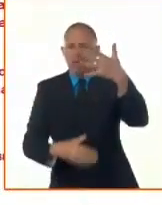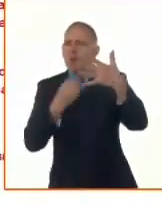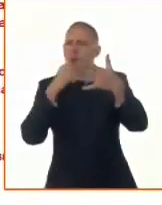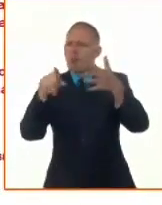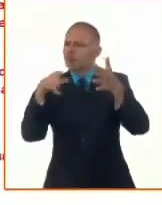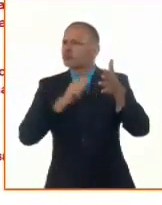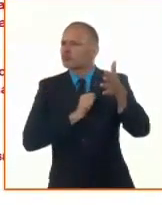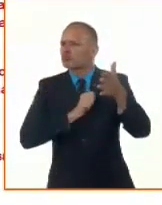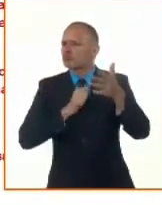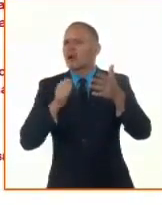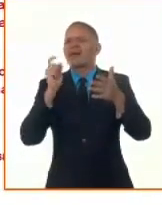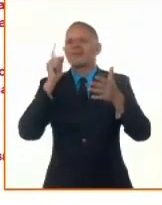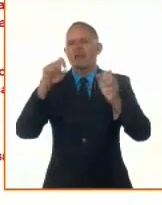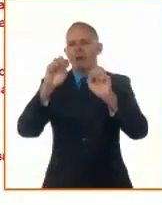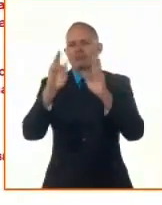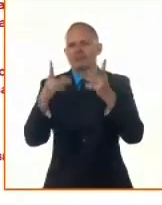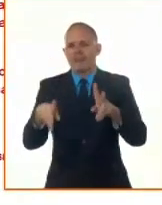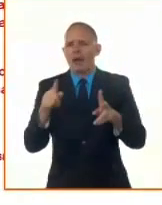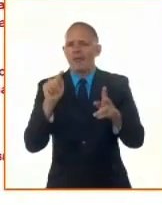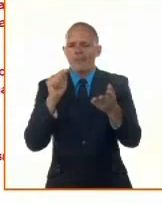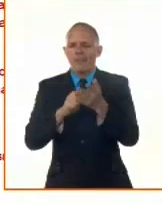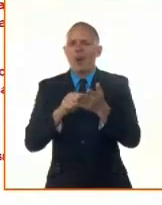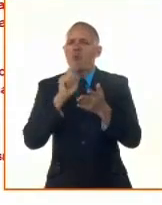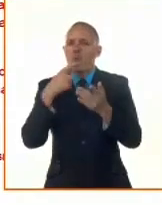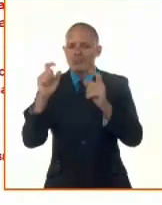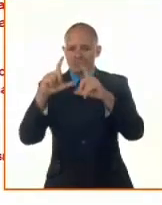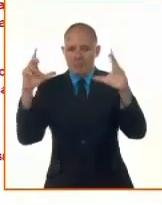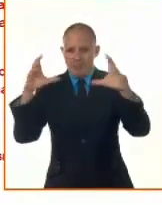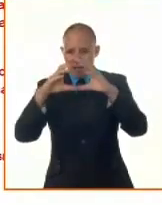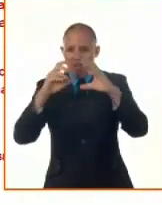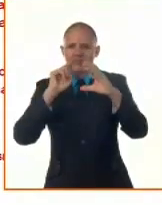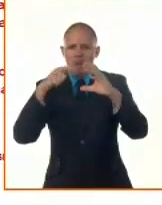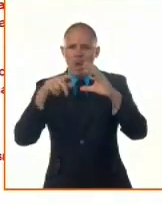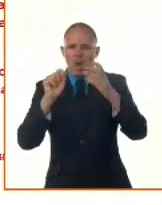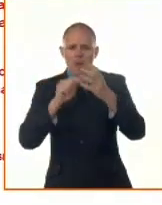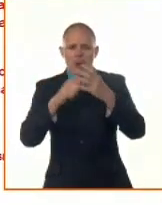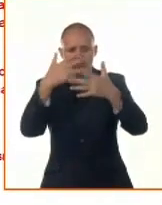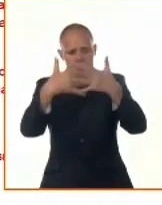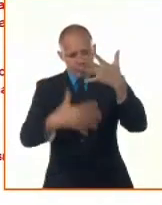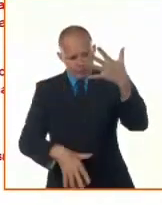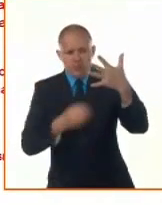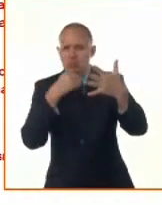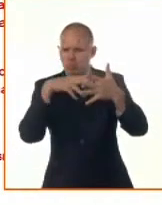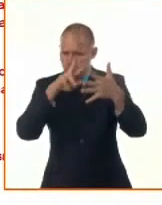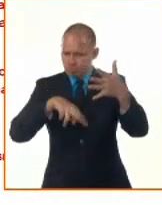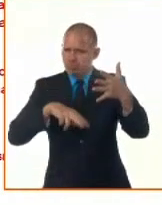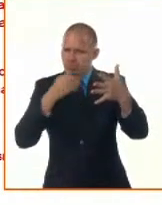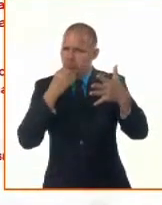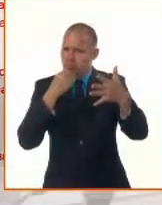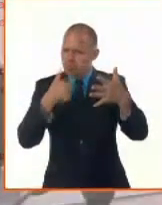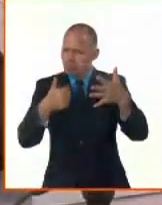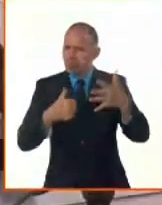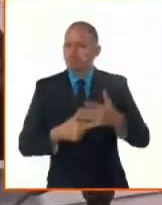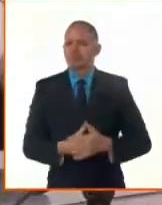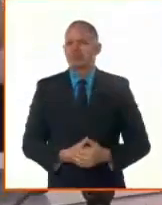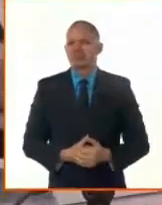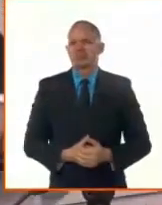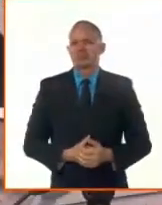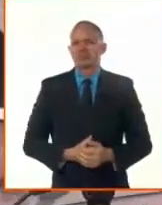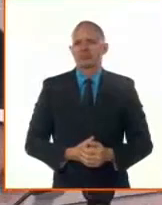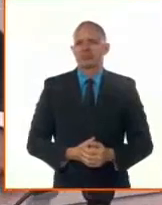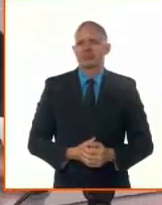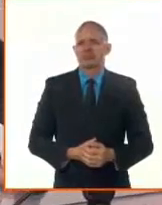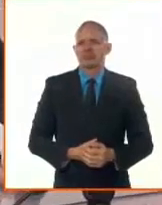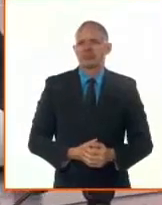Central de Cuba que podrán ver y leer en los diferentes medios digitales de nuestro país